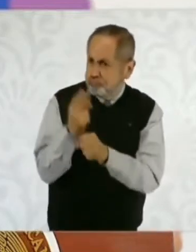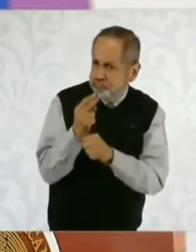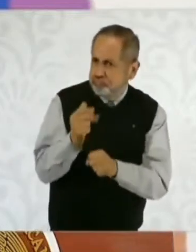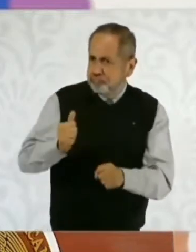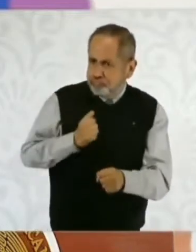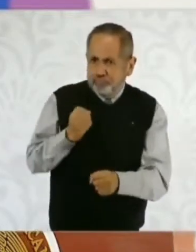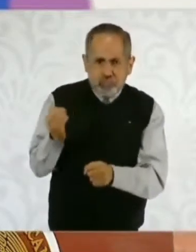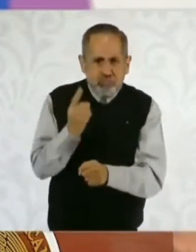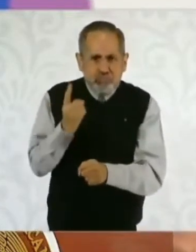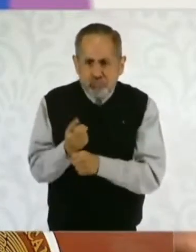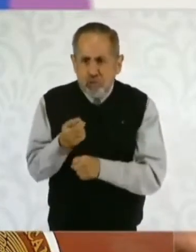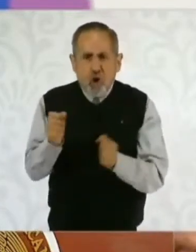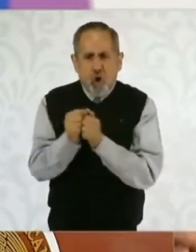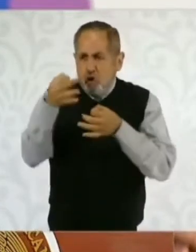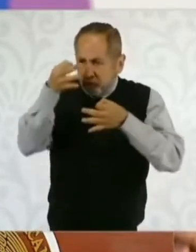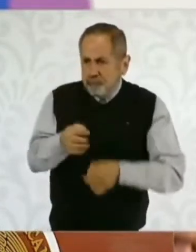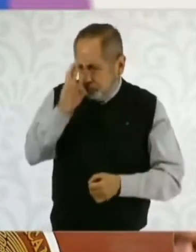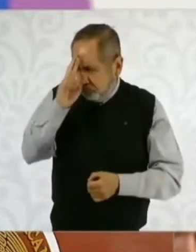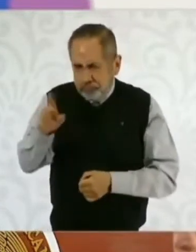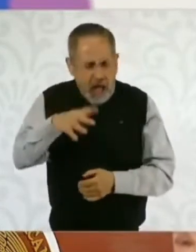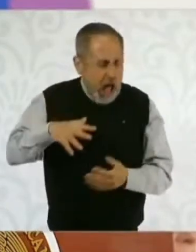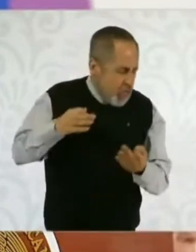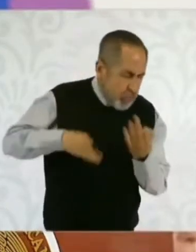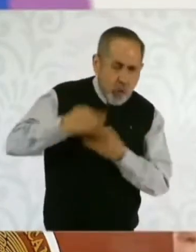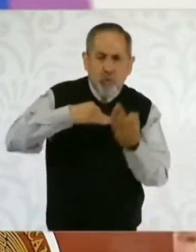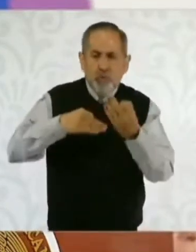y, por supuesto, de forma digna. Siguiente, por favor.